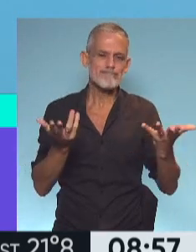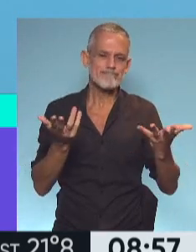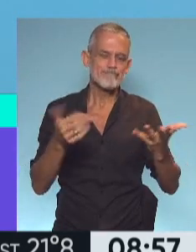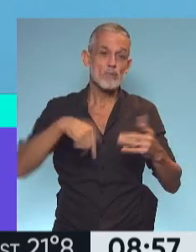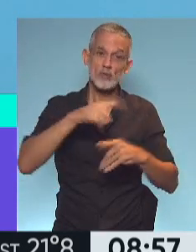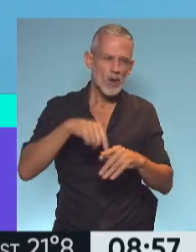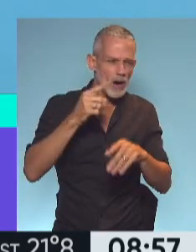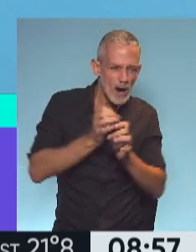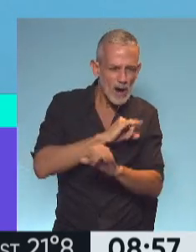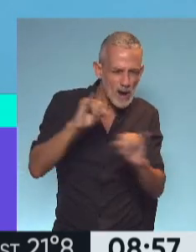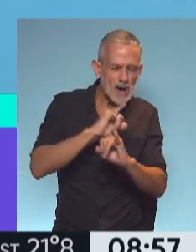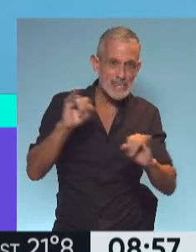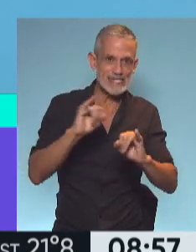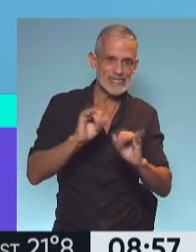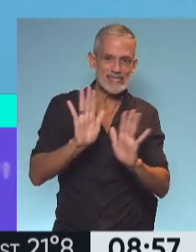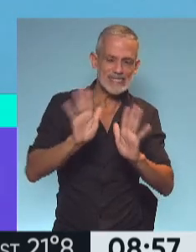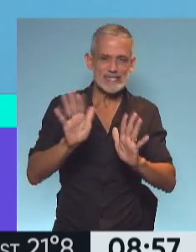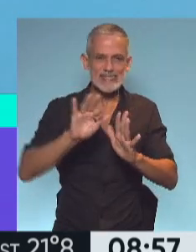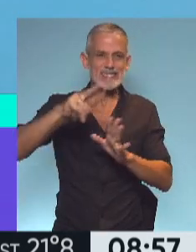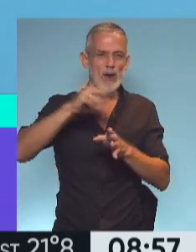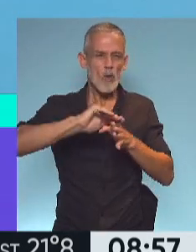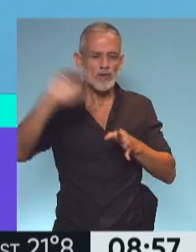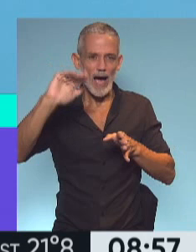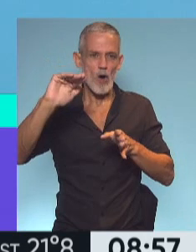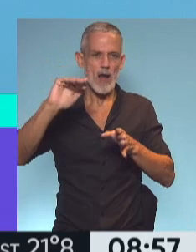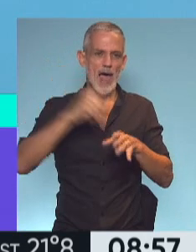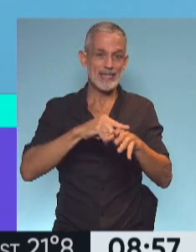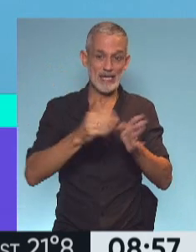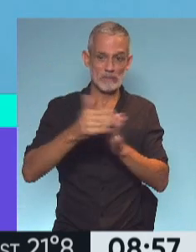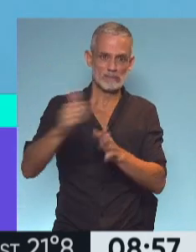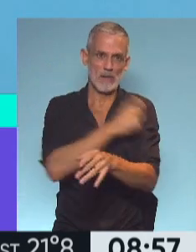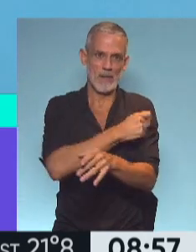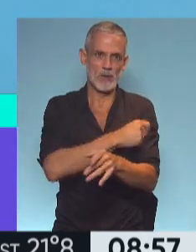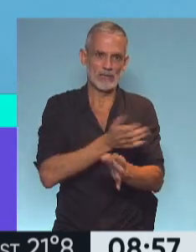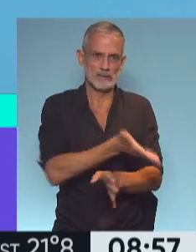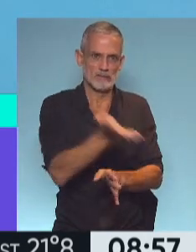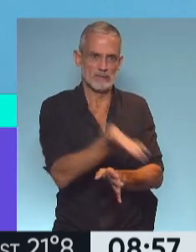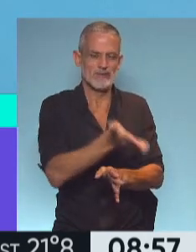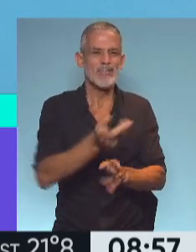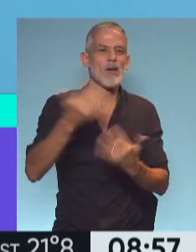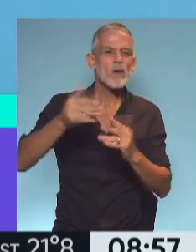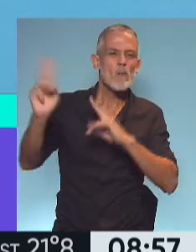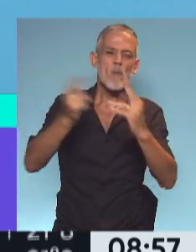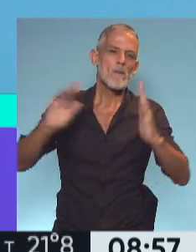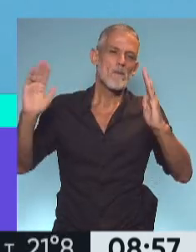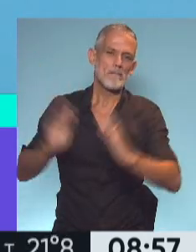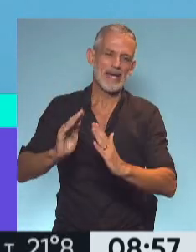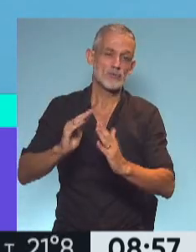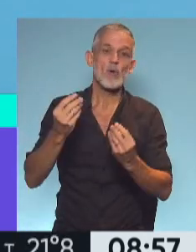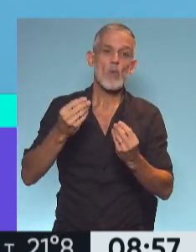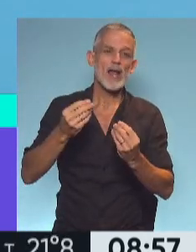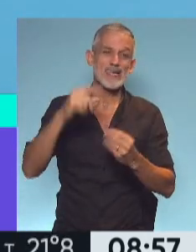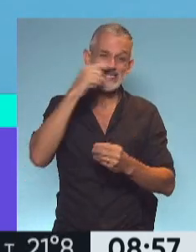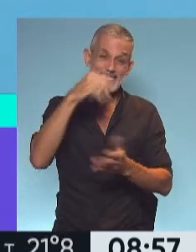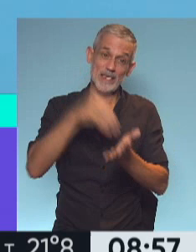en Argentina atrasar lo más posible la segunda ola, dar tiempo a la vacunación y poder disminuir la mortalidad. De los más de